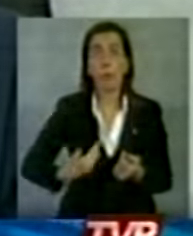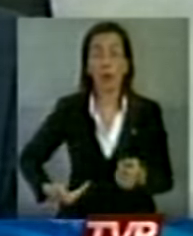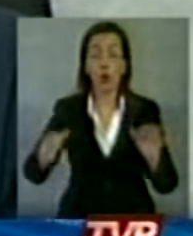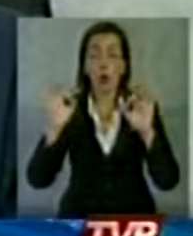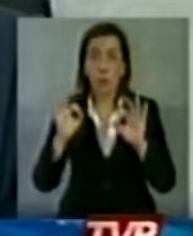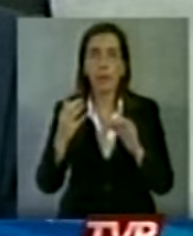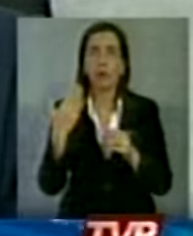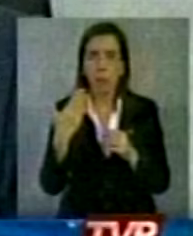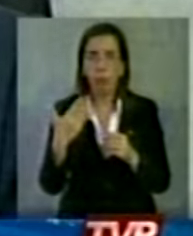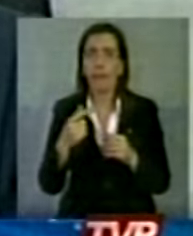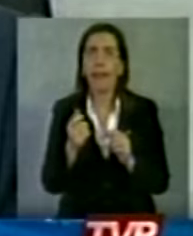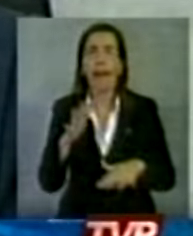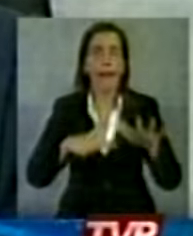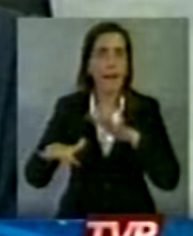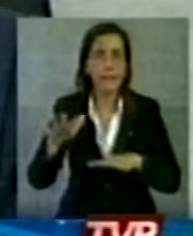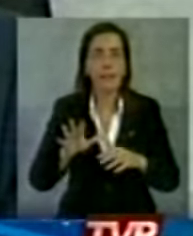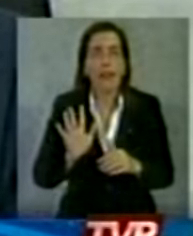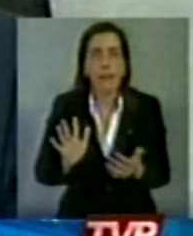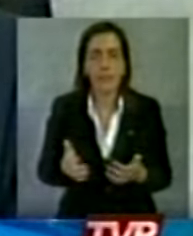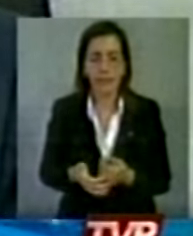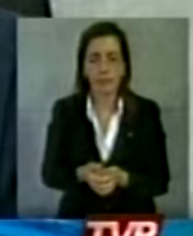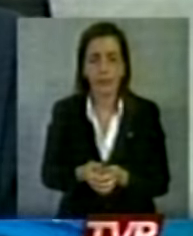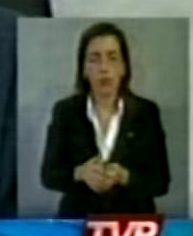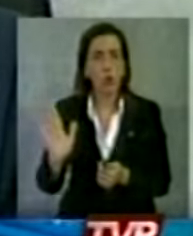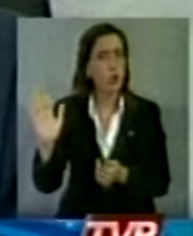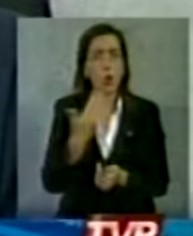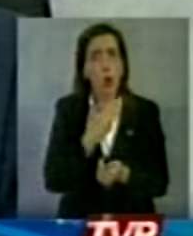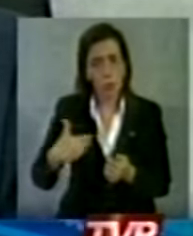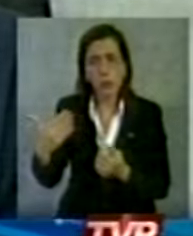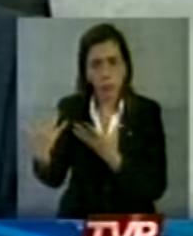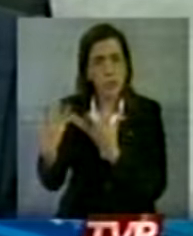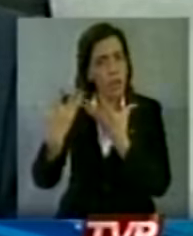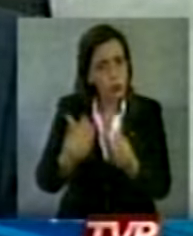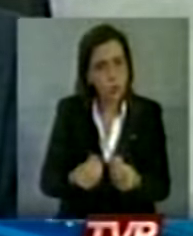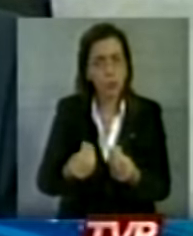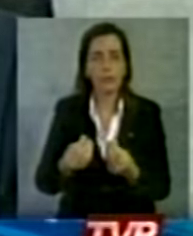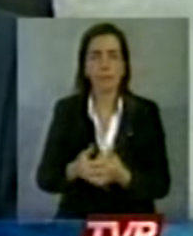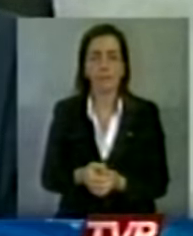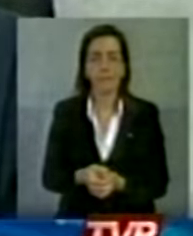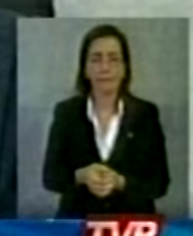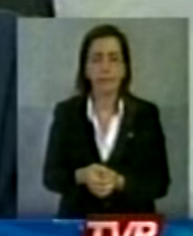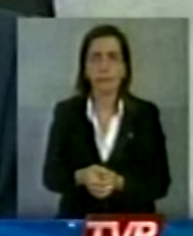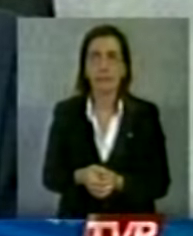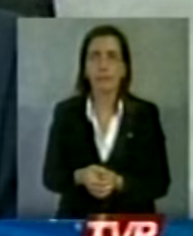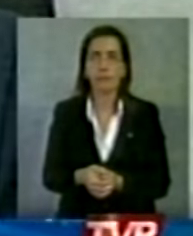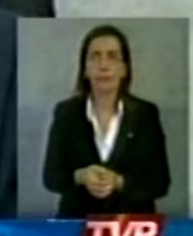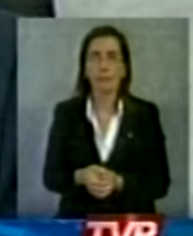para articular y facilitar todo lo que sea necesario para ello. Y así, a similitud